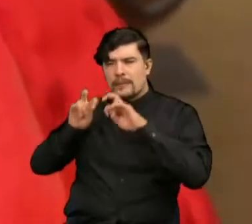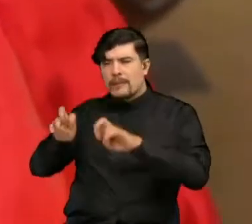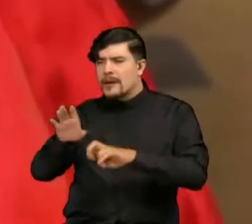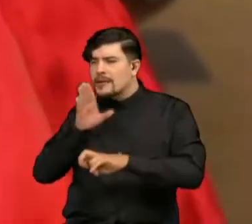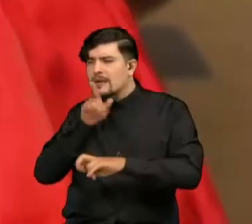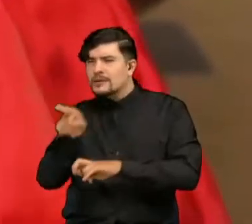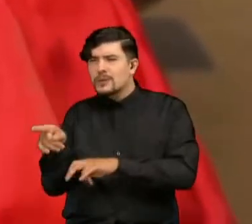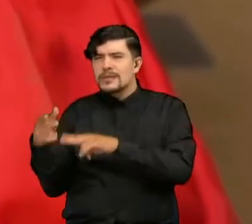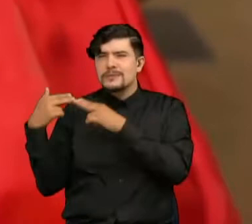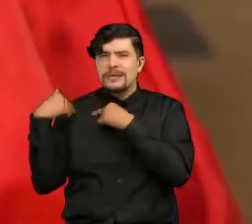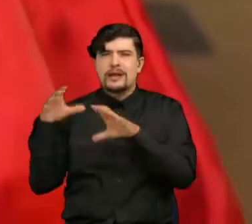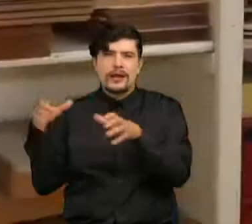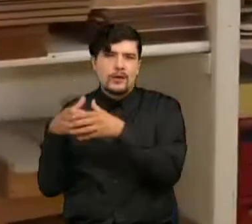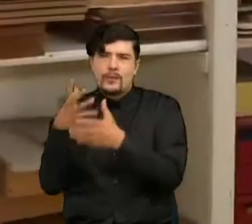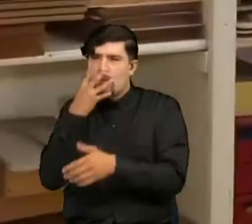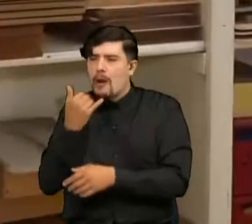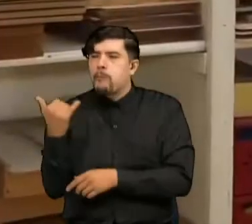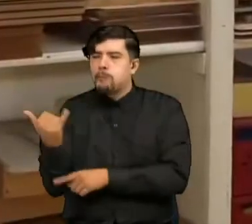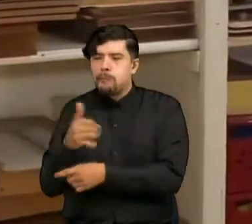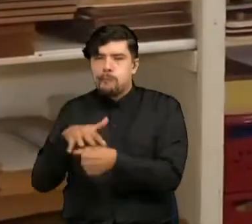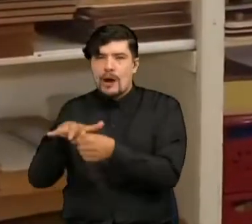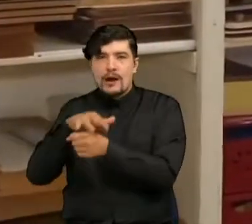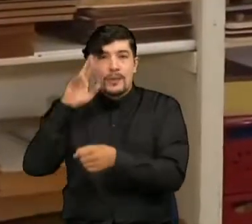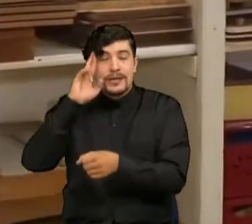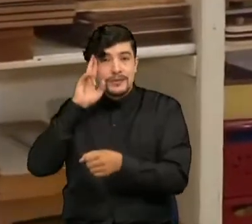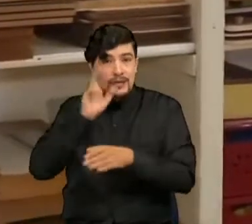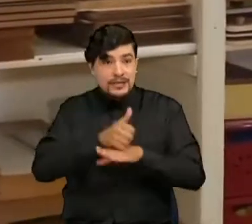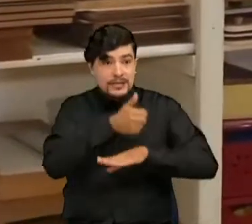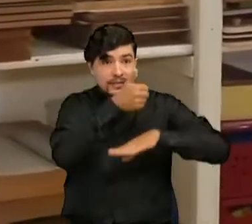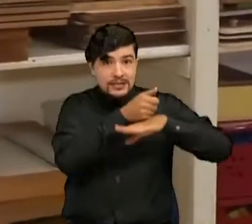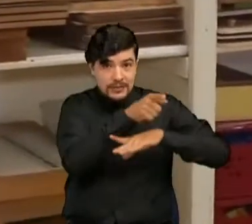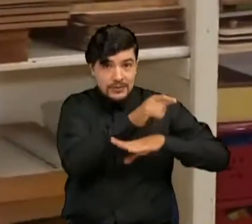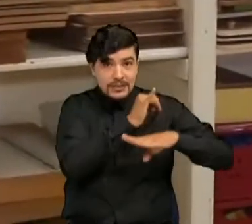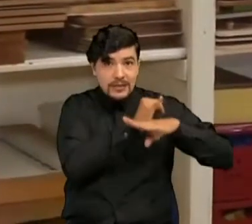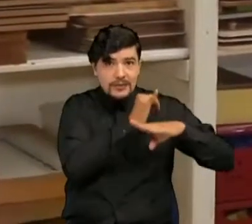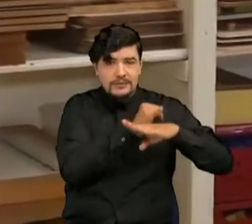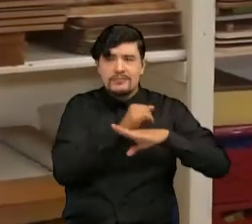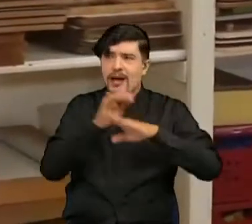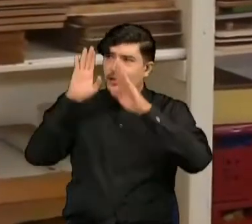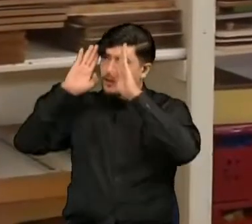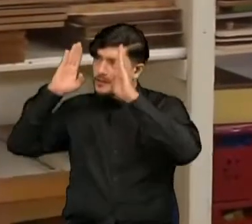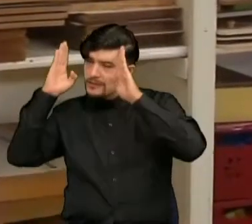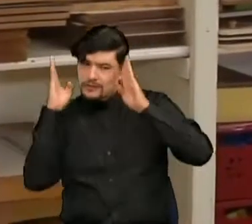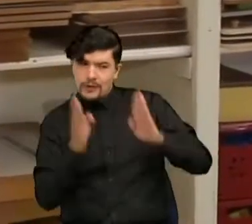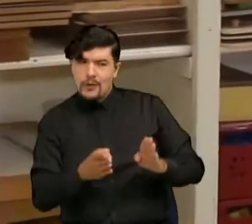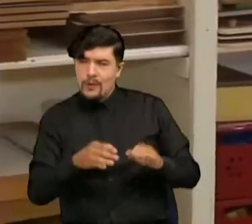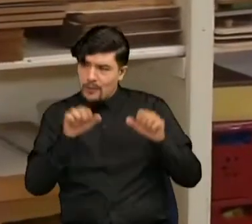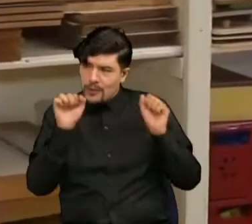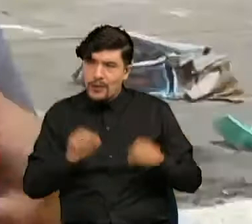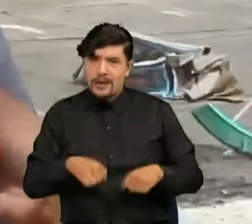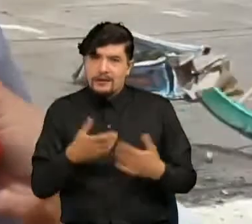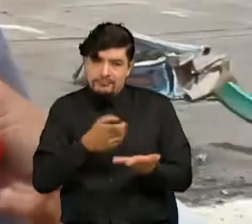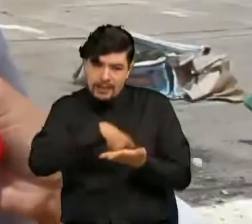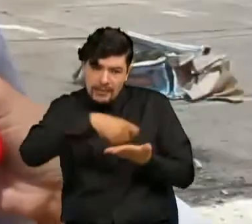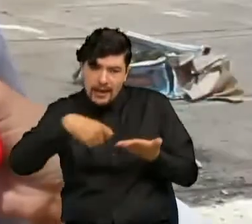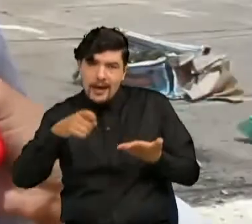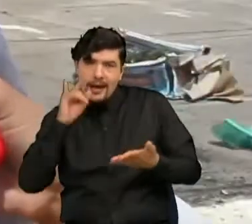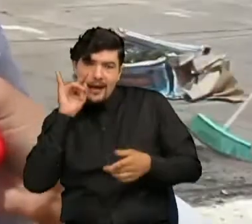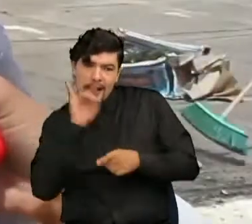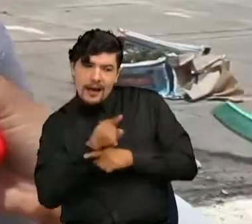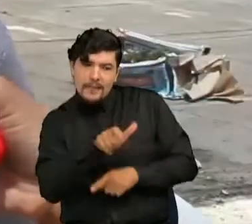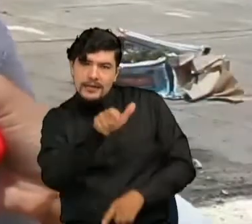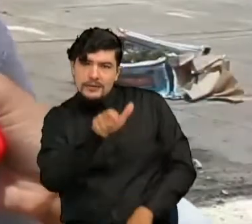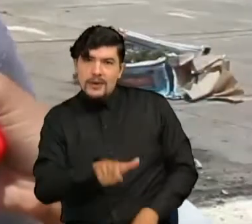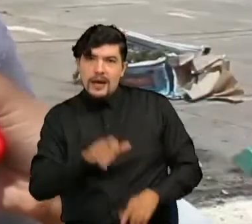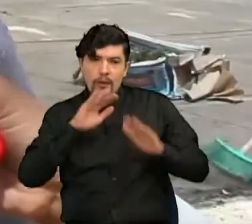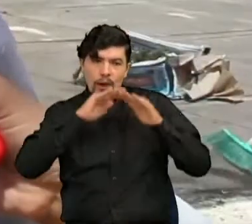sector. Entre tanto, las directivas piden el apoyo a los entes gubernamentales para que se logre dar la contratación de un vigilante. Que necesitamos para